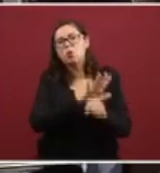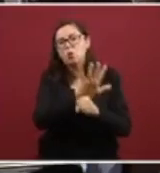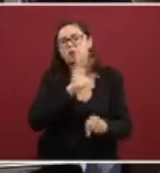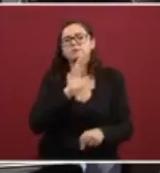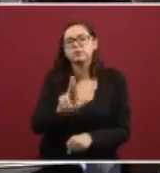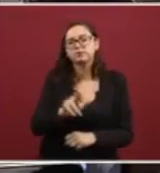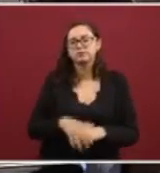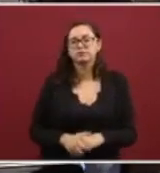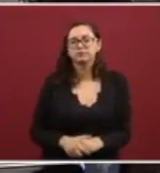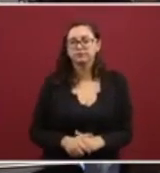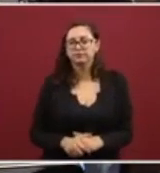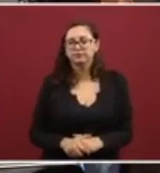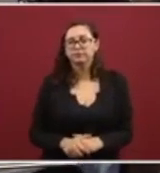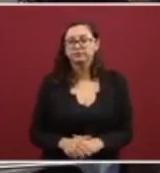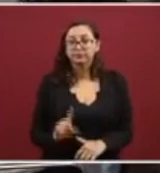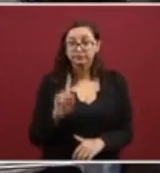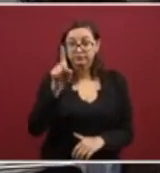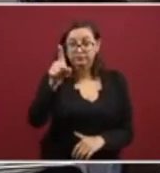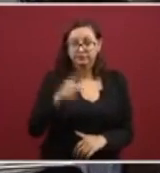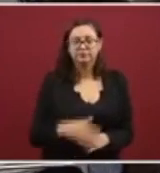Ahí atrás, por favor.